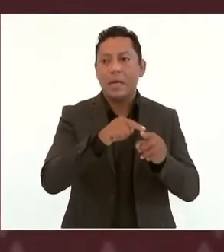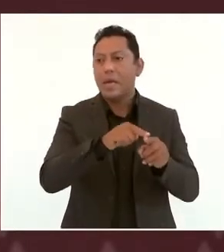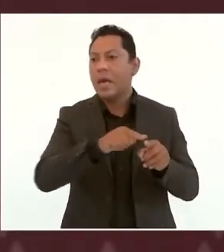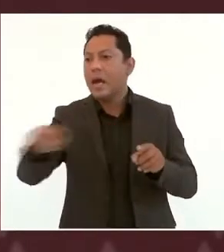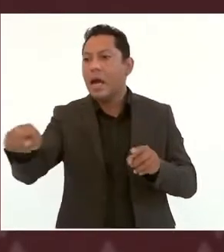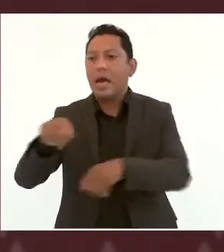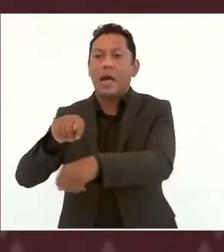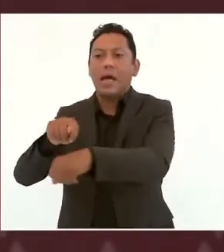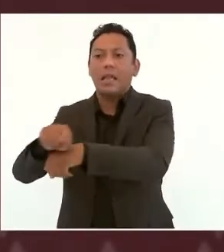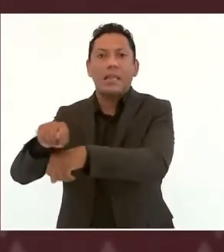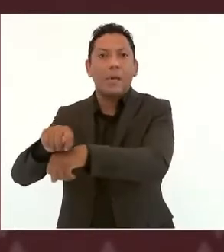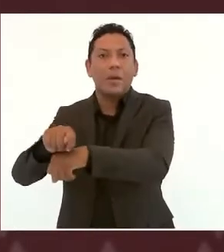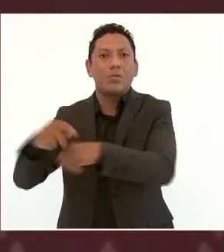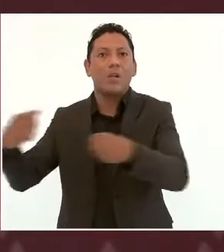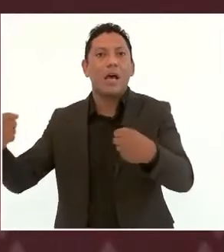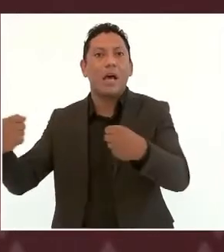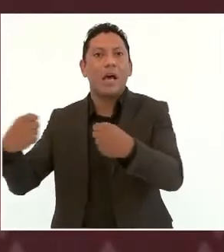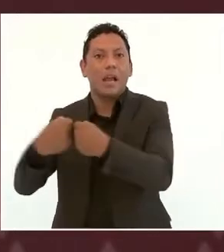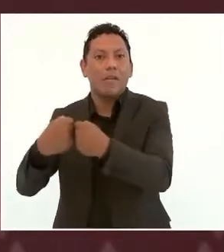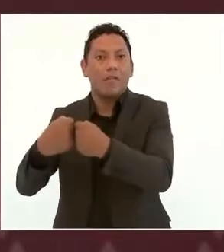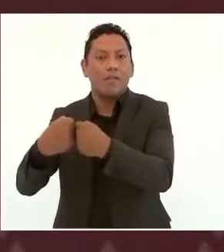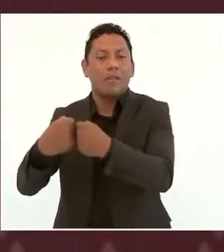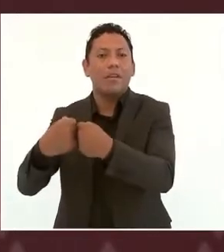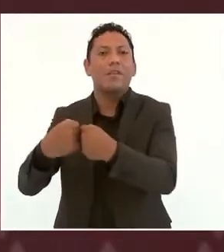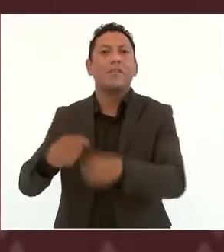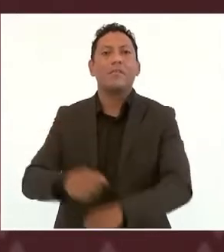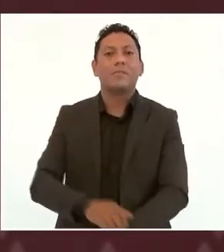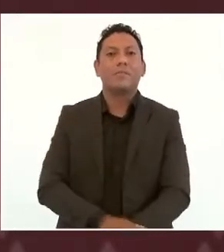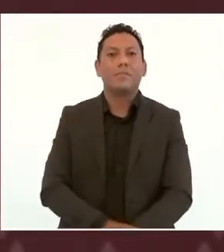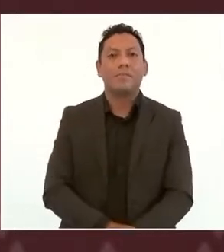Tapachula, a la frontera,